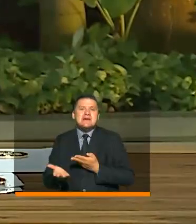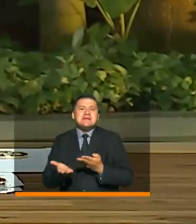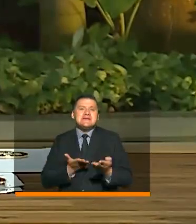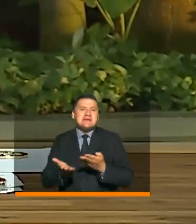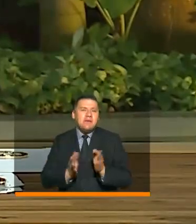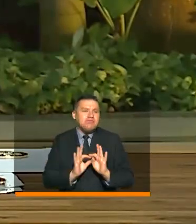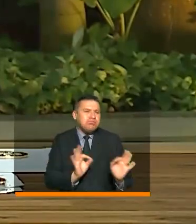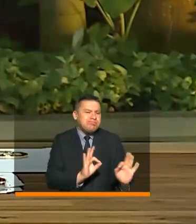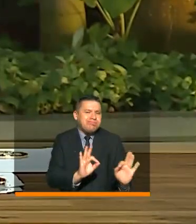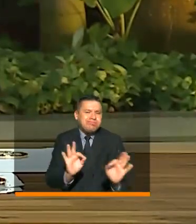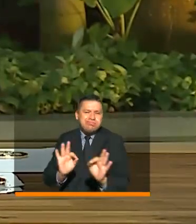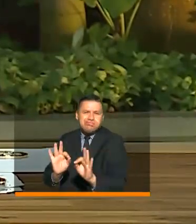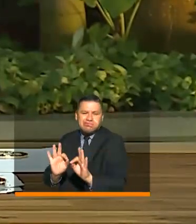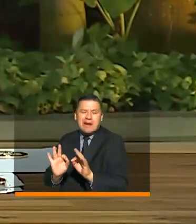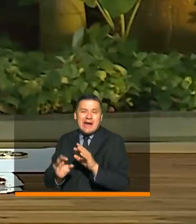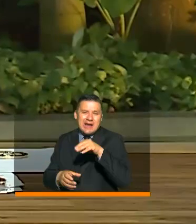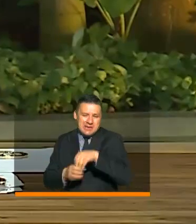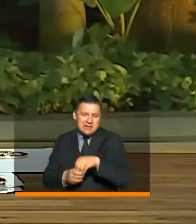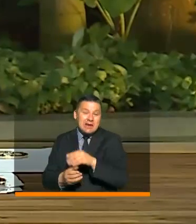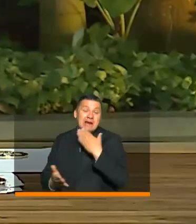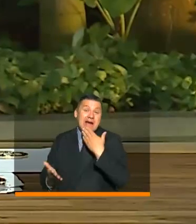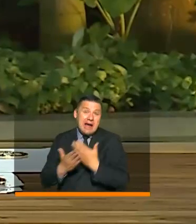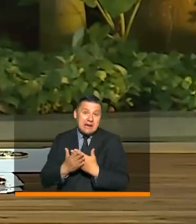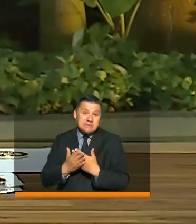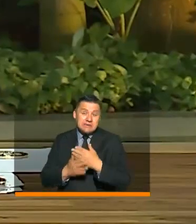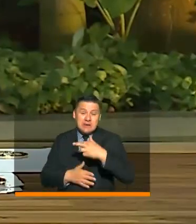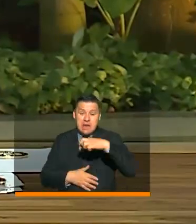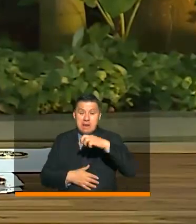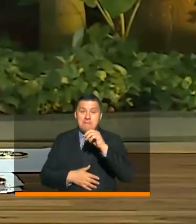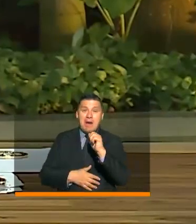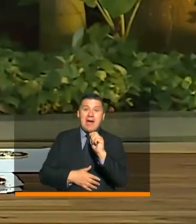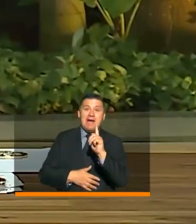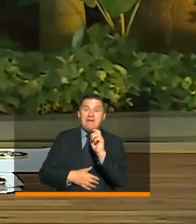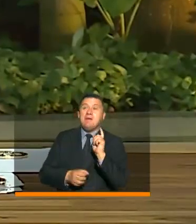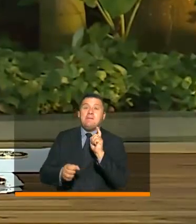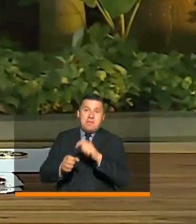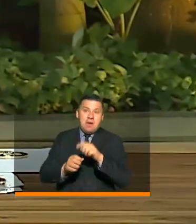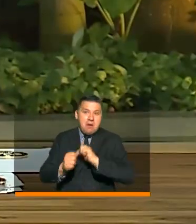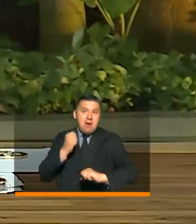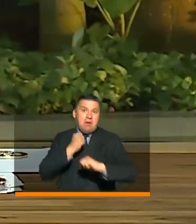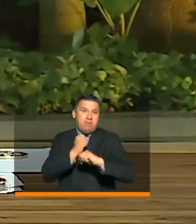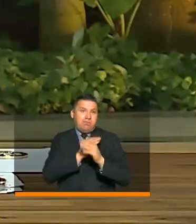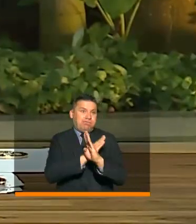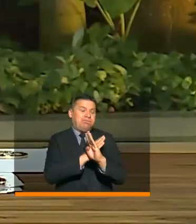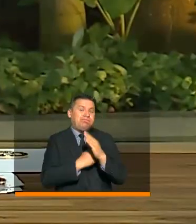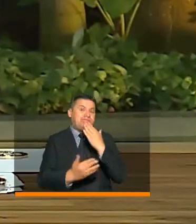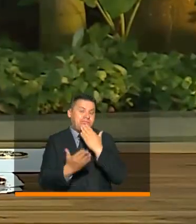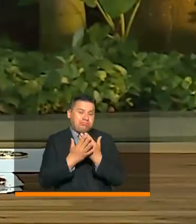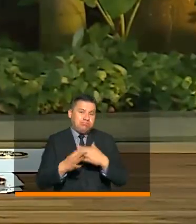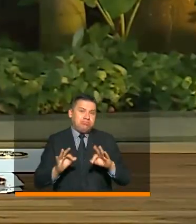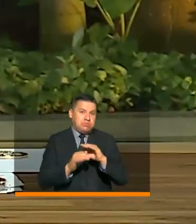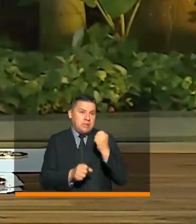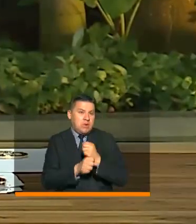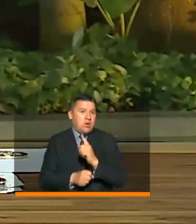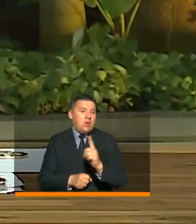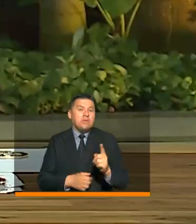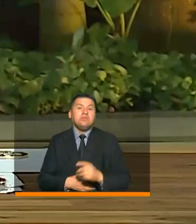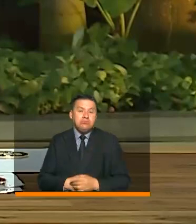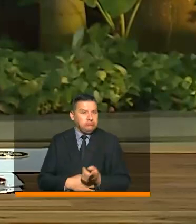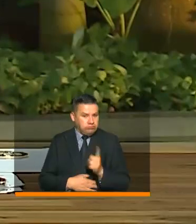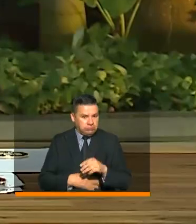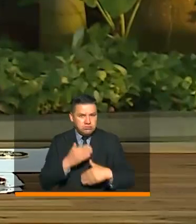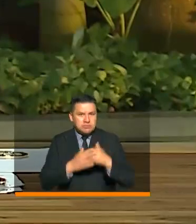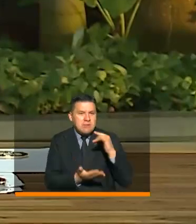Servicios Logísticos Consolidados. Gracias al PAEF, no solamente ha podido proteger gran parte de sus empleados, sino